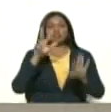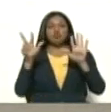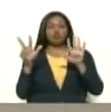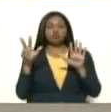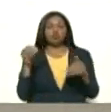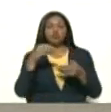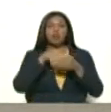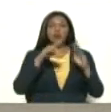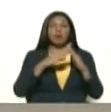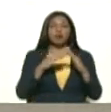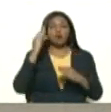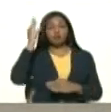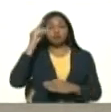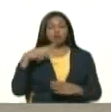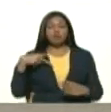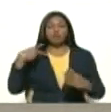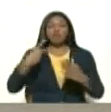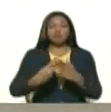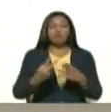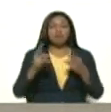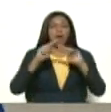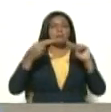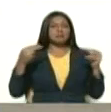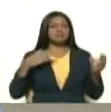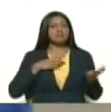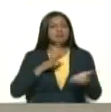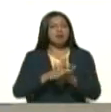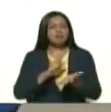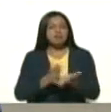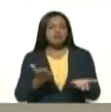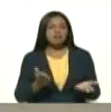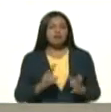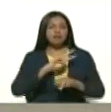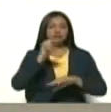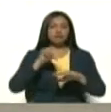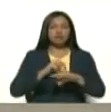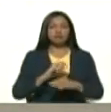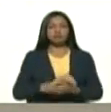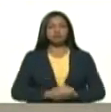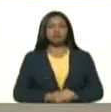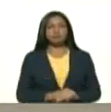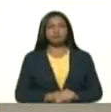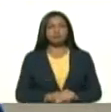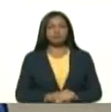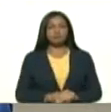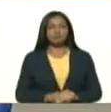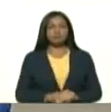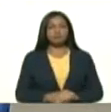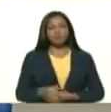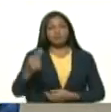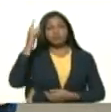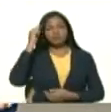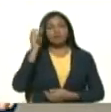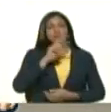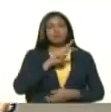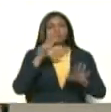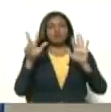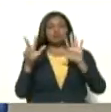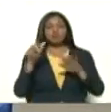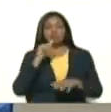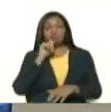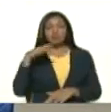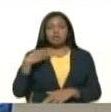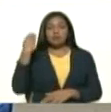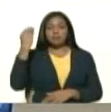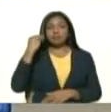nacional consciente, voluntaria, pacífica, nacional. Día 28, ¿quién pudiera pensar